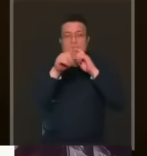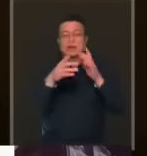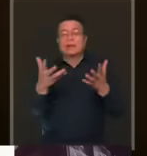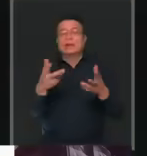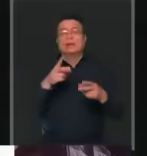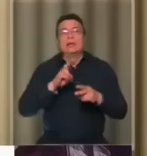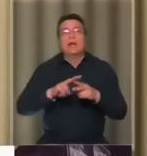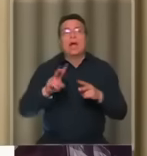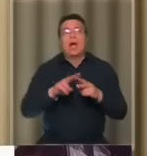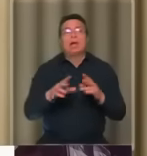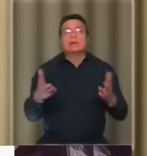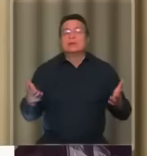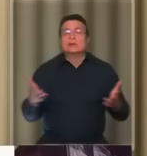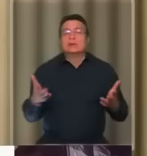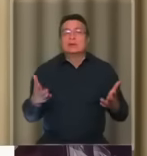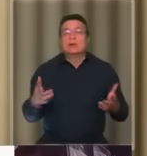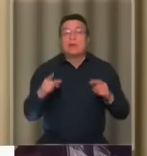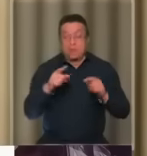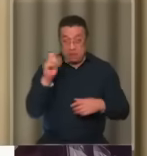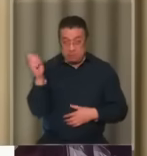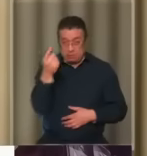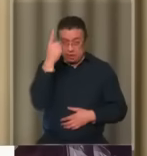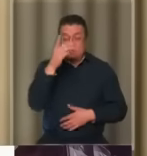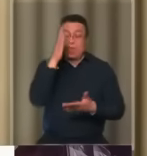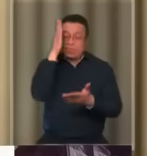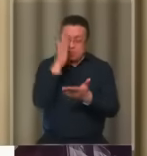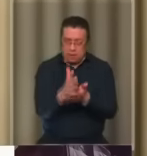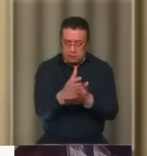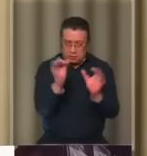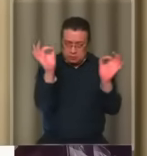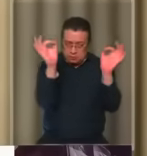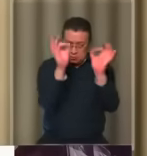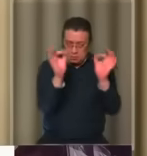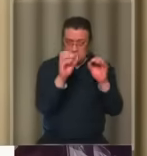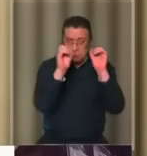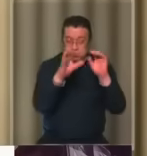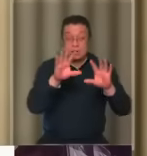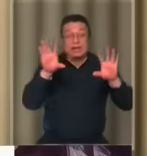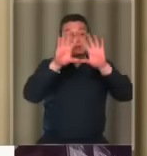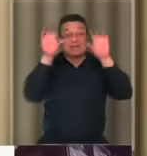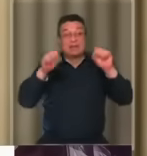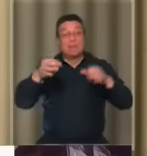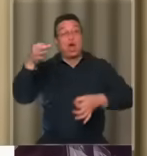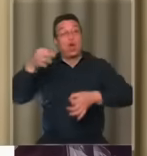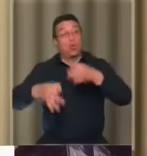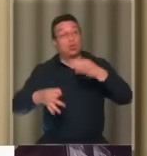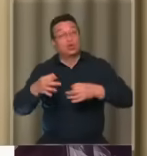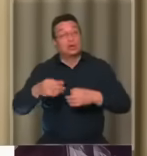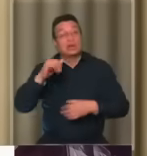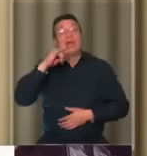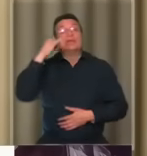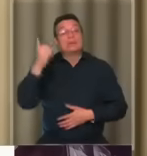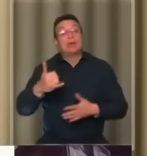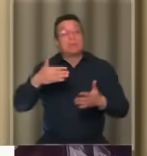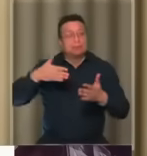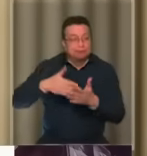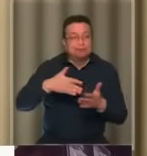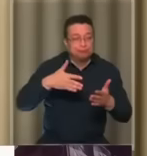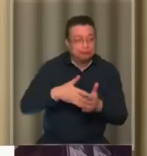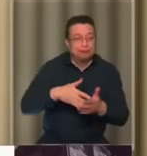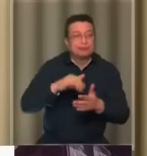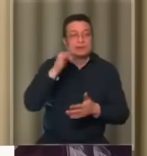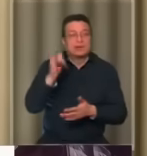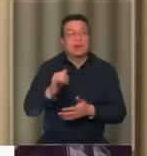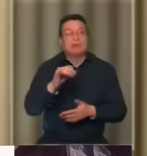tal amenaza? En primer lugar, educar, porque el sistema de justicia siempre va a quedar corto para resolver esto. El sistema de justicia